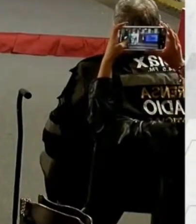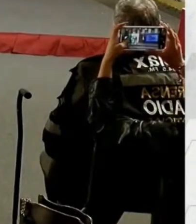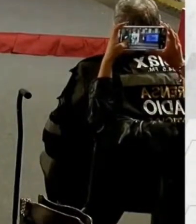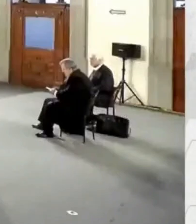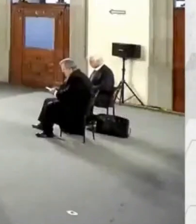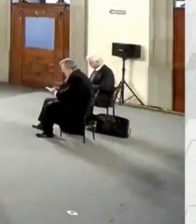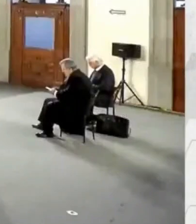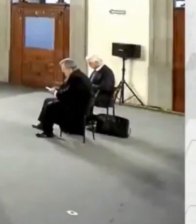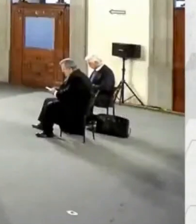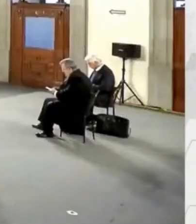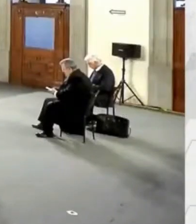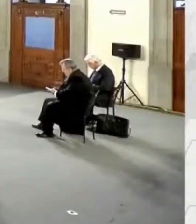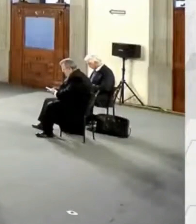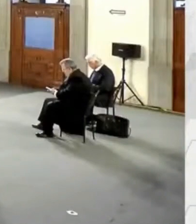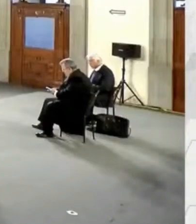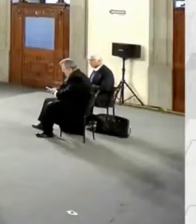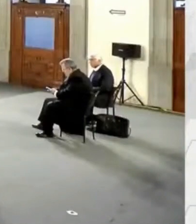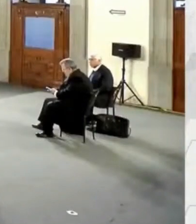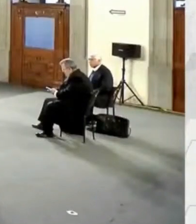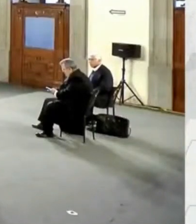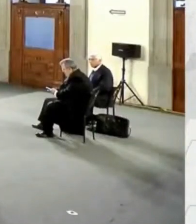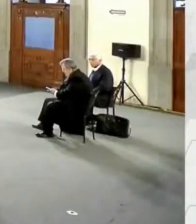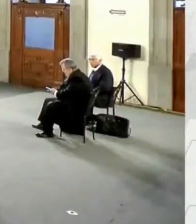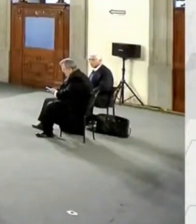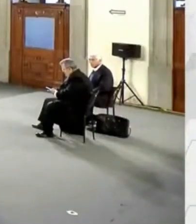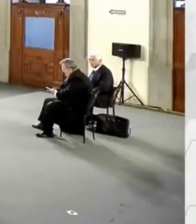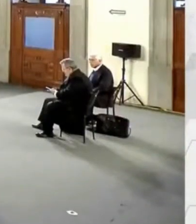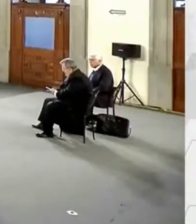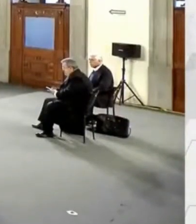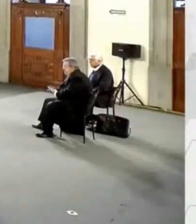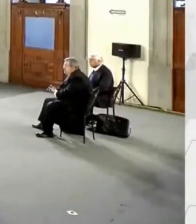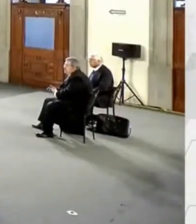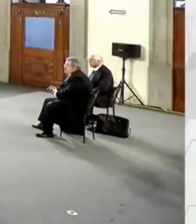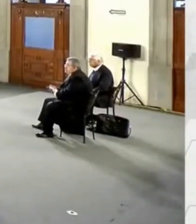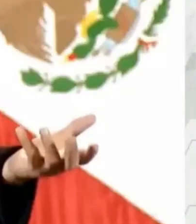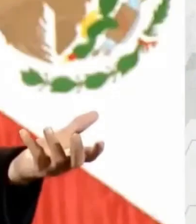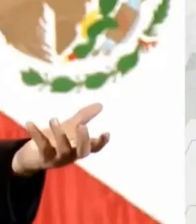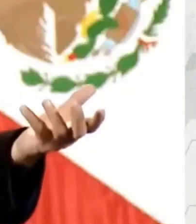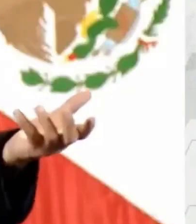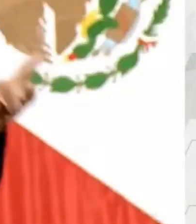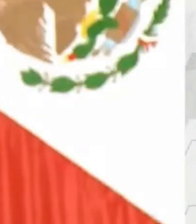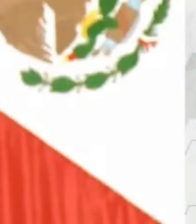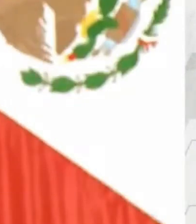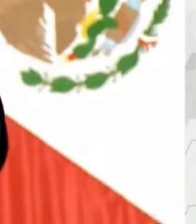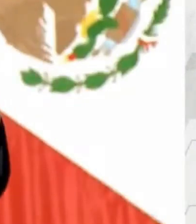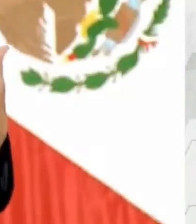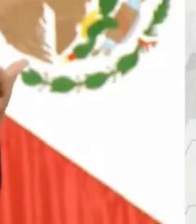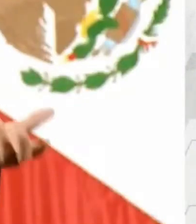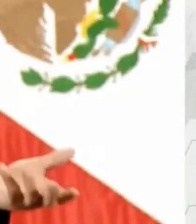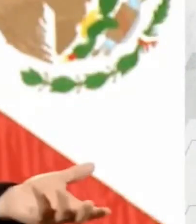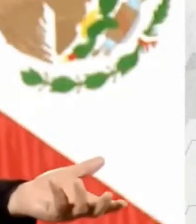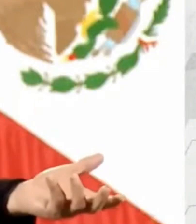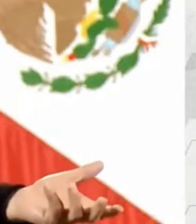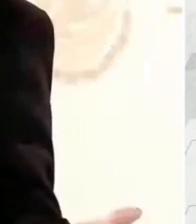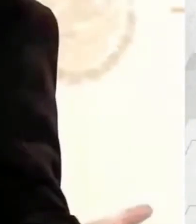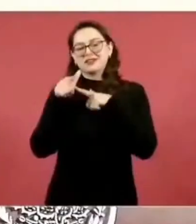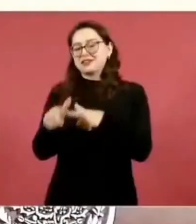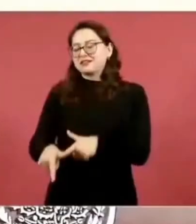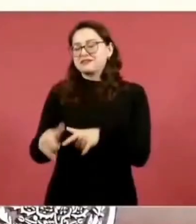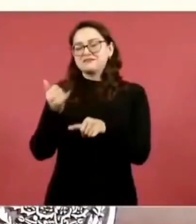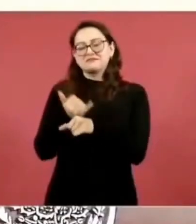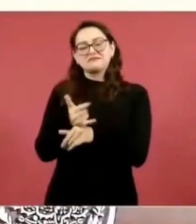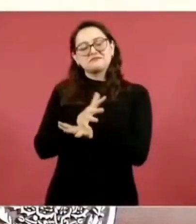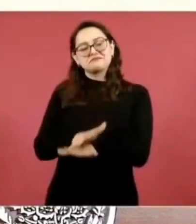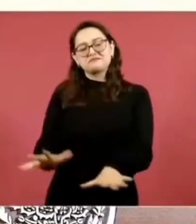Esta es la campaña, entonces vamos a seguir, porque no tenemos nada que